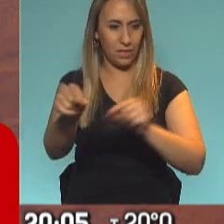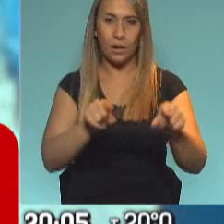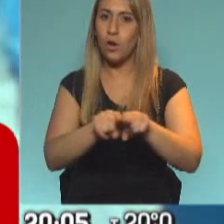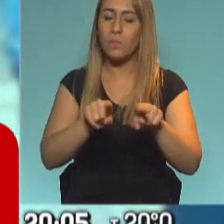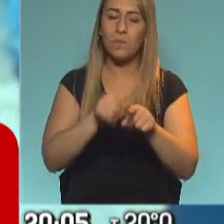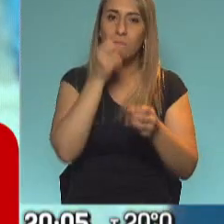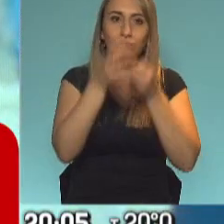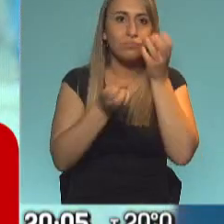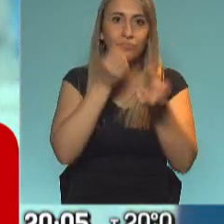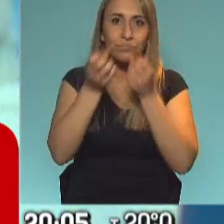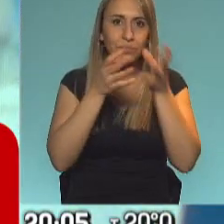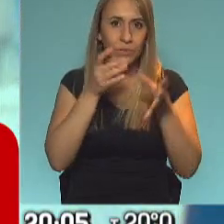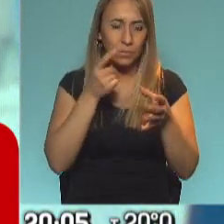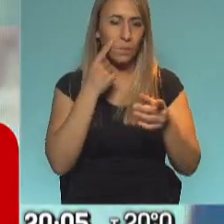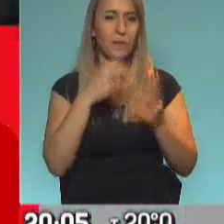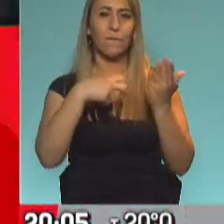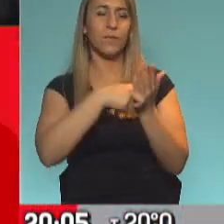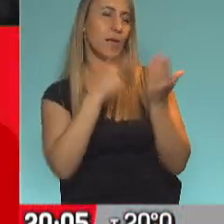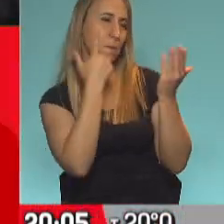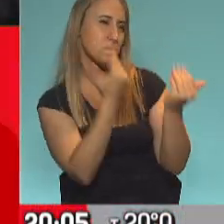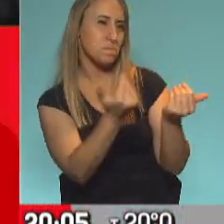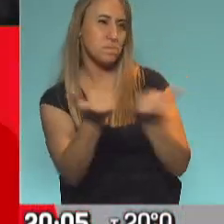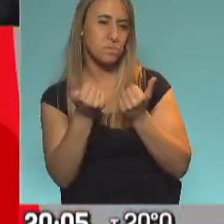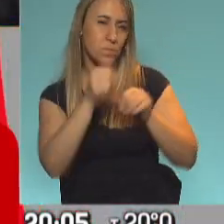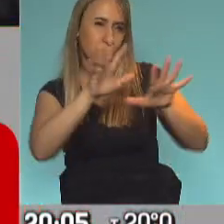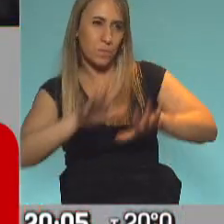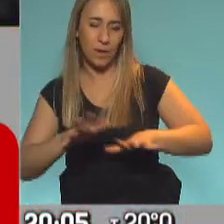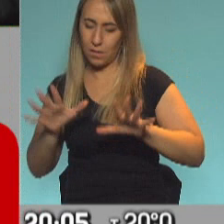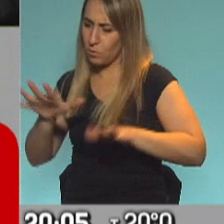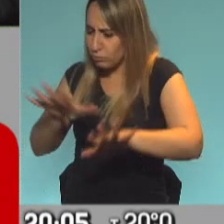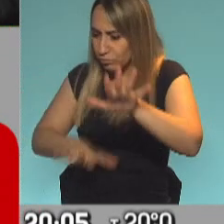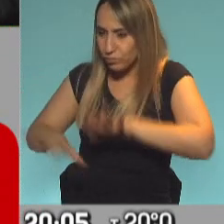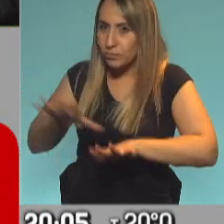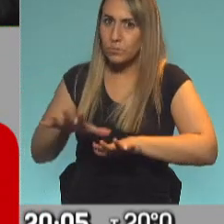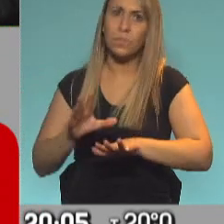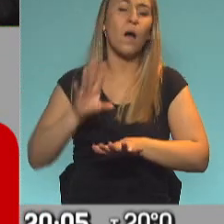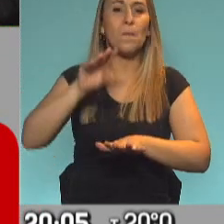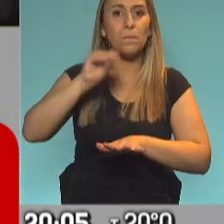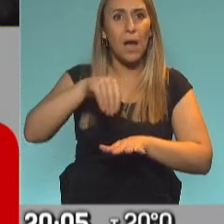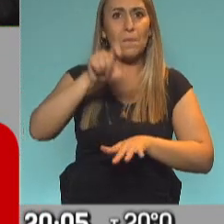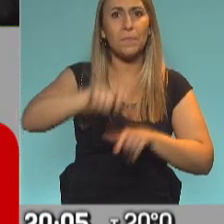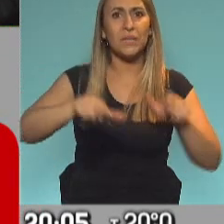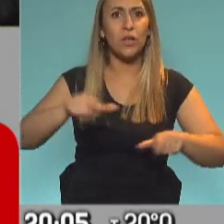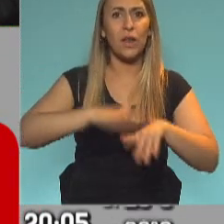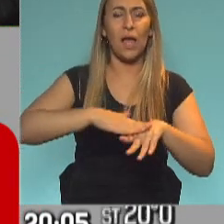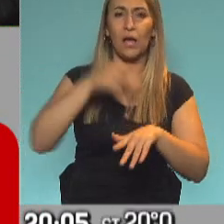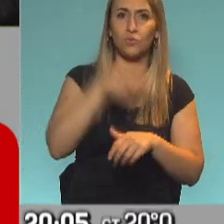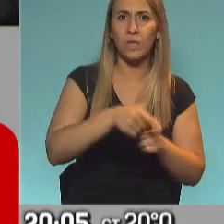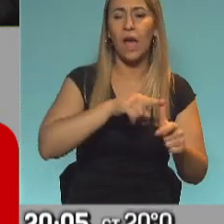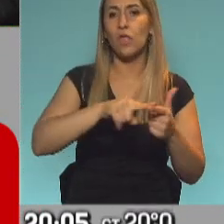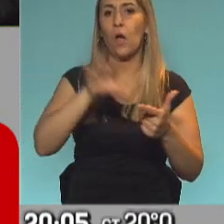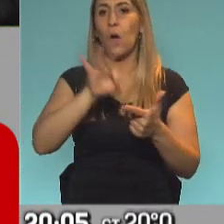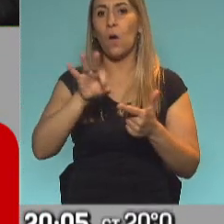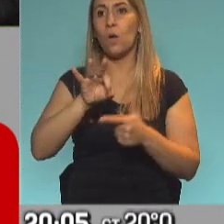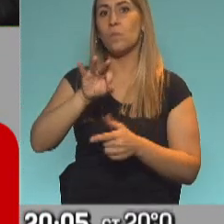de investigación tienen los fiscales en este momento? ¿Por qué no hay más imputados? ¿Quiénes son los imputados? ¿Cuál es el grado de responsabilidad de